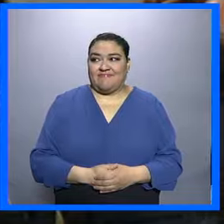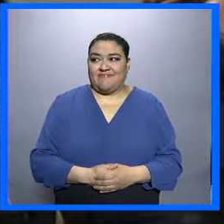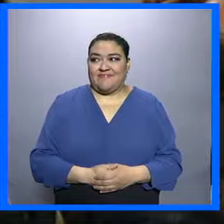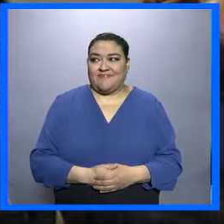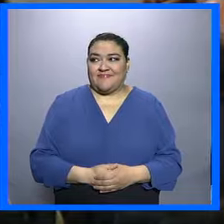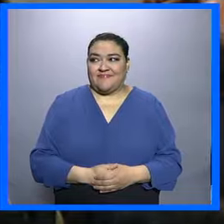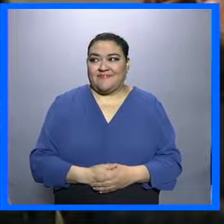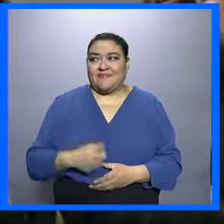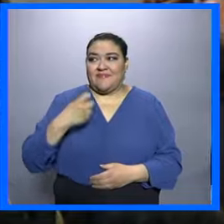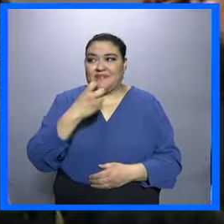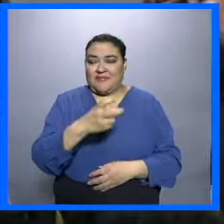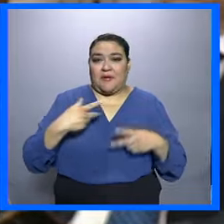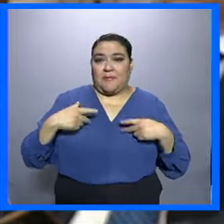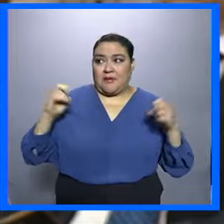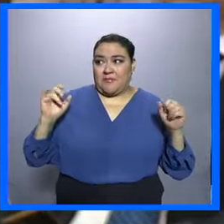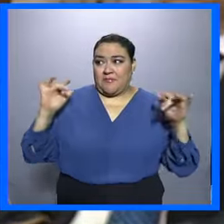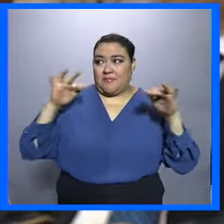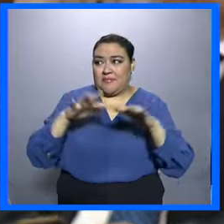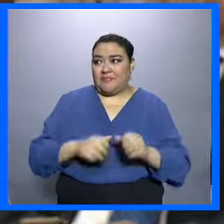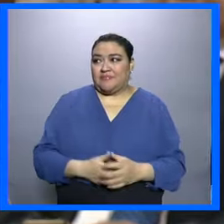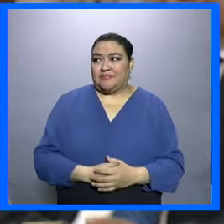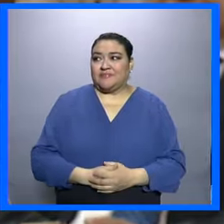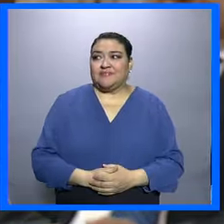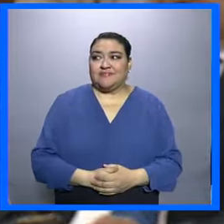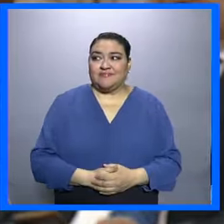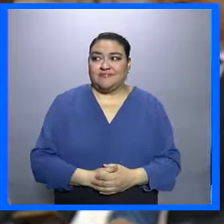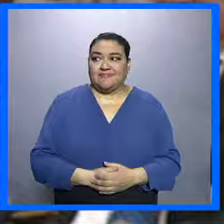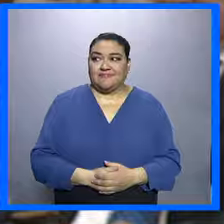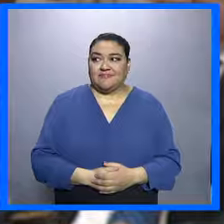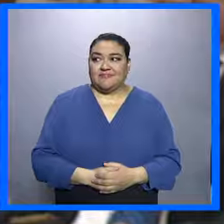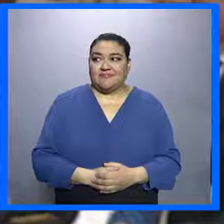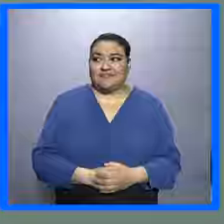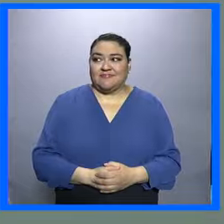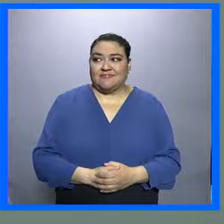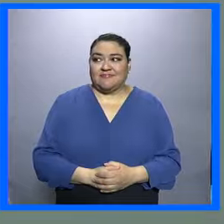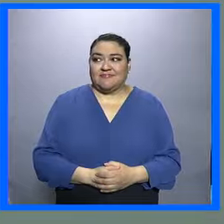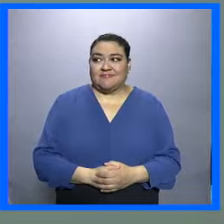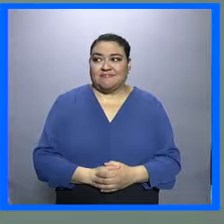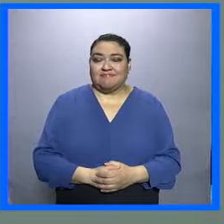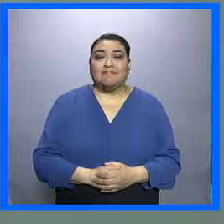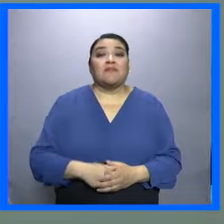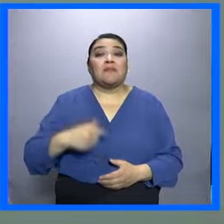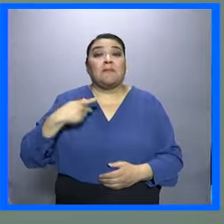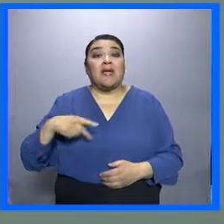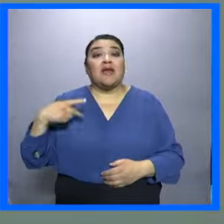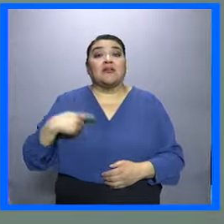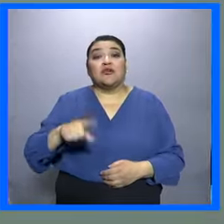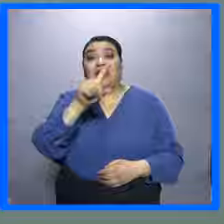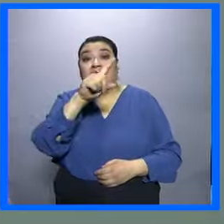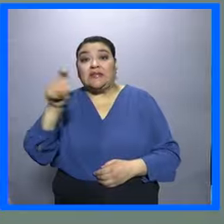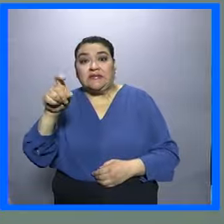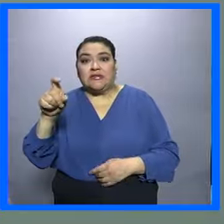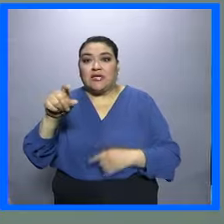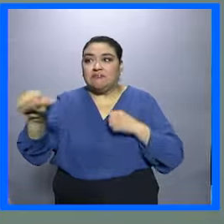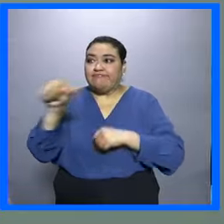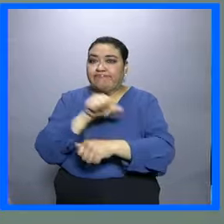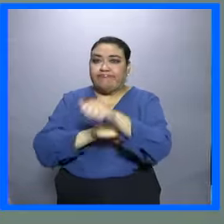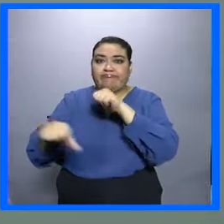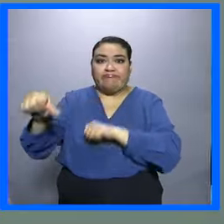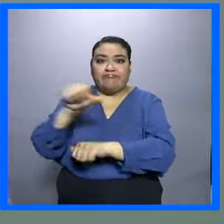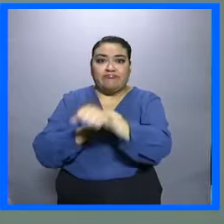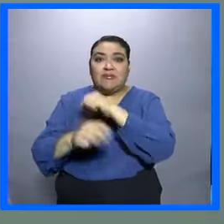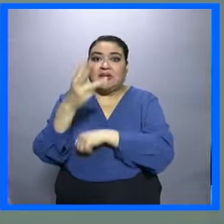esta audiencia pública en el que estamos todos con un mismo objetivo. Fueron más de 100 personas las que participaron en los